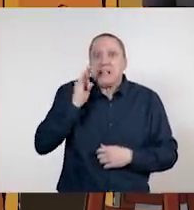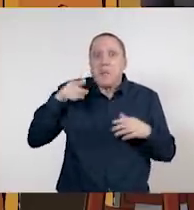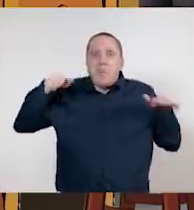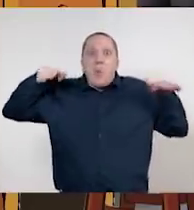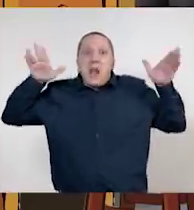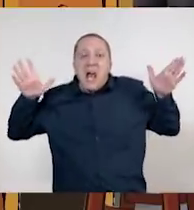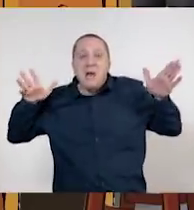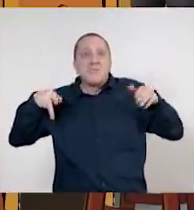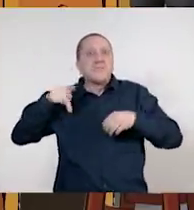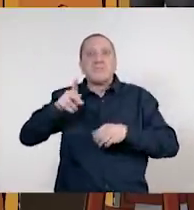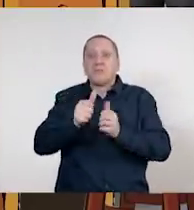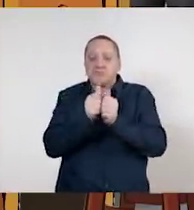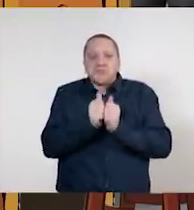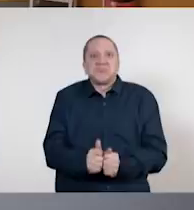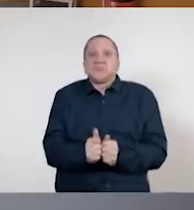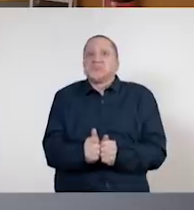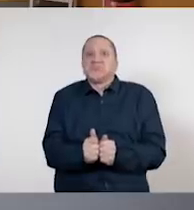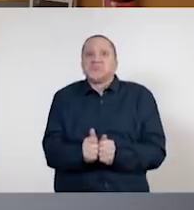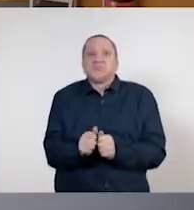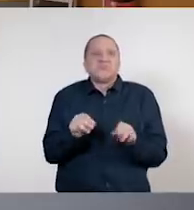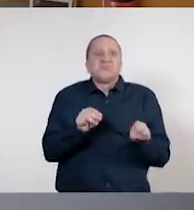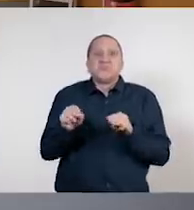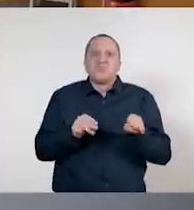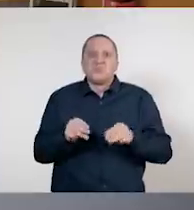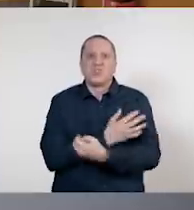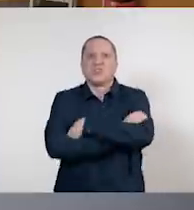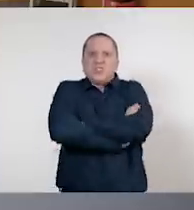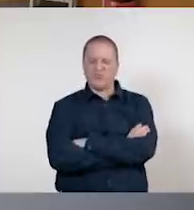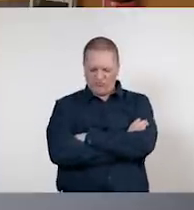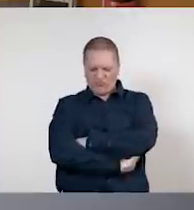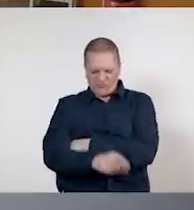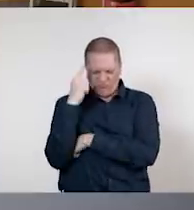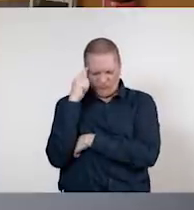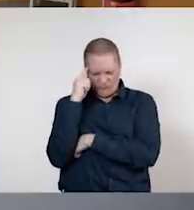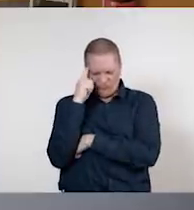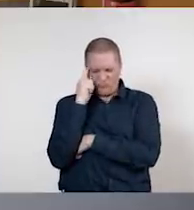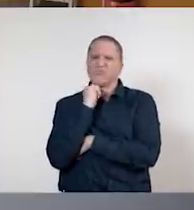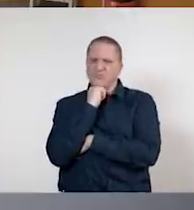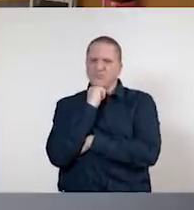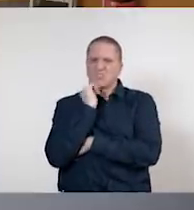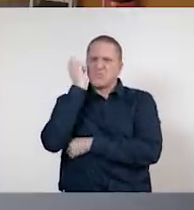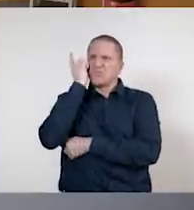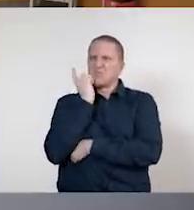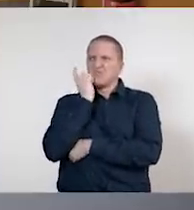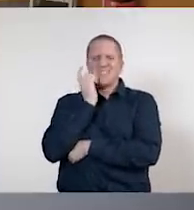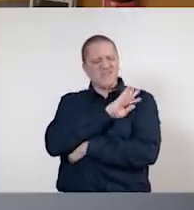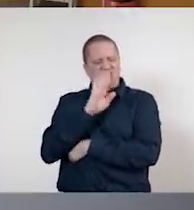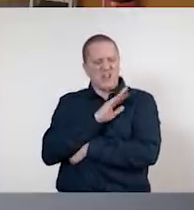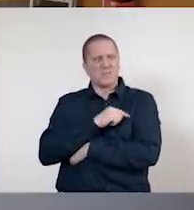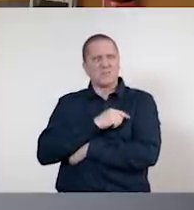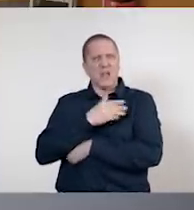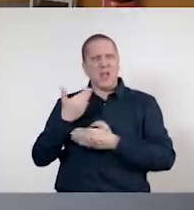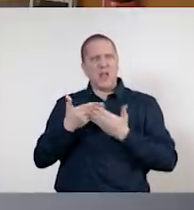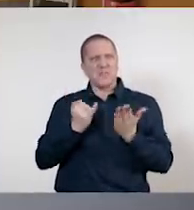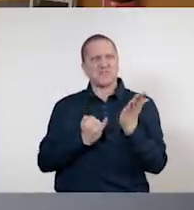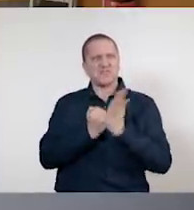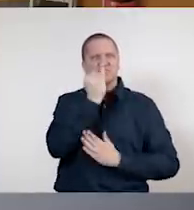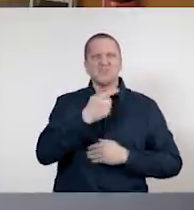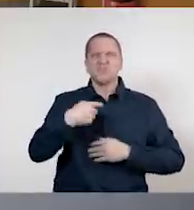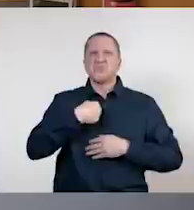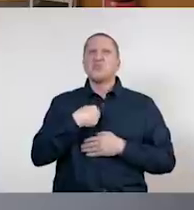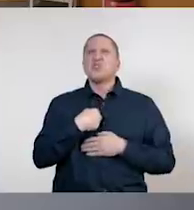de ahí. No le gustó ser árbol. Así que ese día se la pasó emberrinchado y además, al irse a dormir ese día, les dijo, ahora voy a soñar que voy a